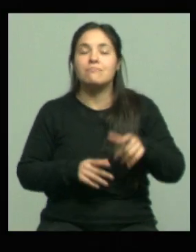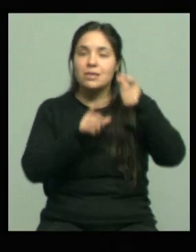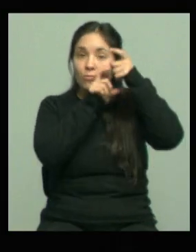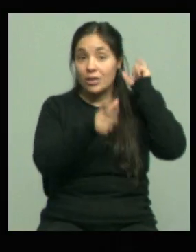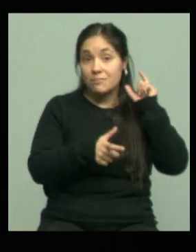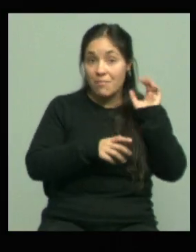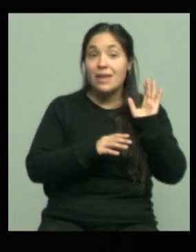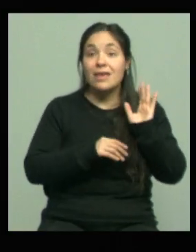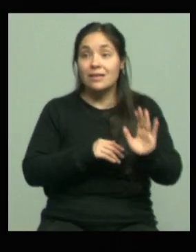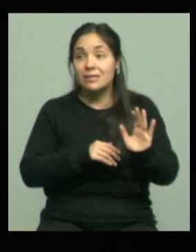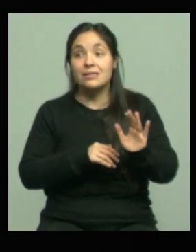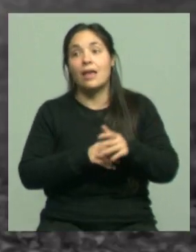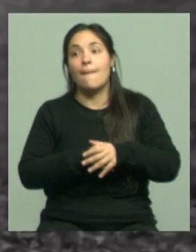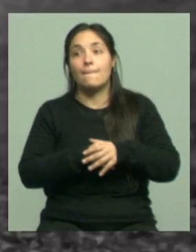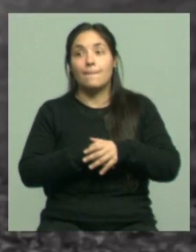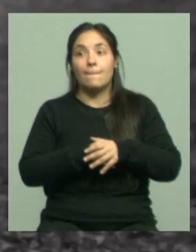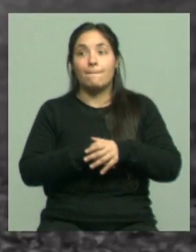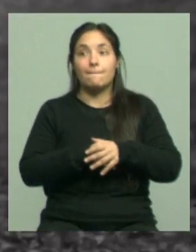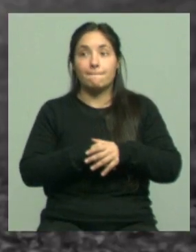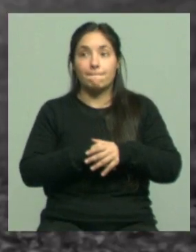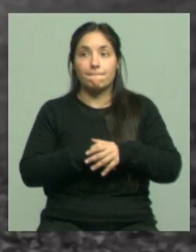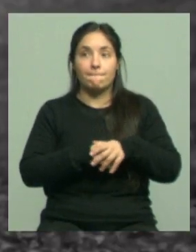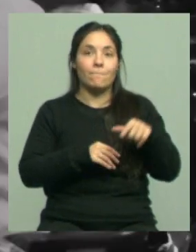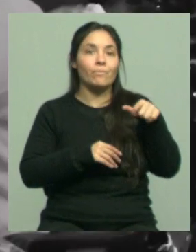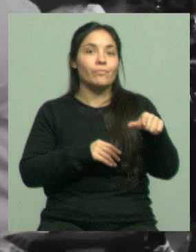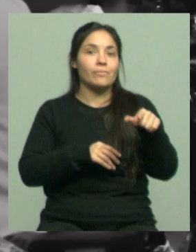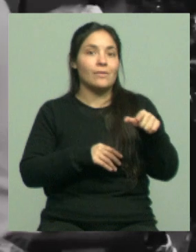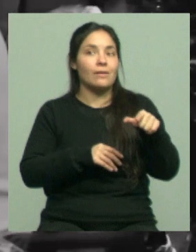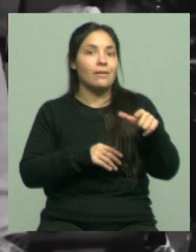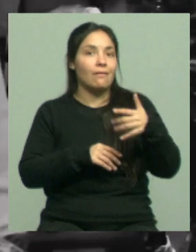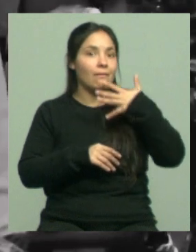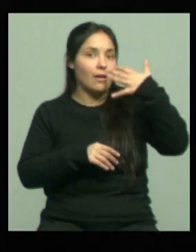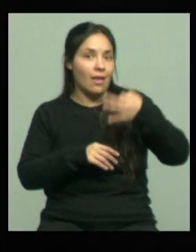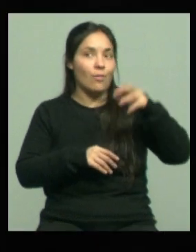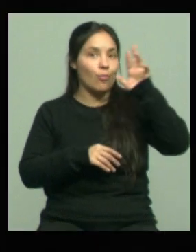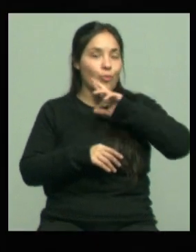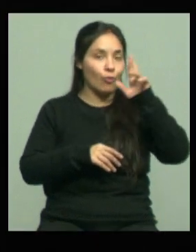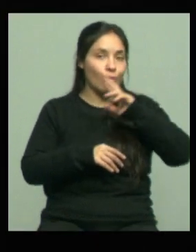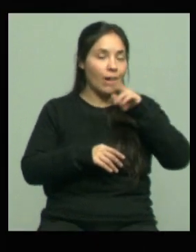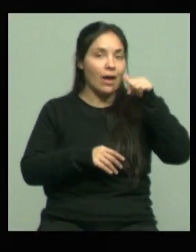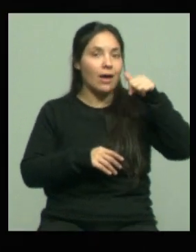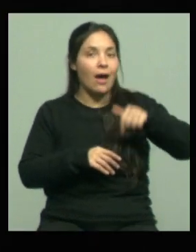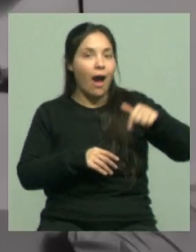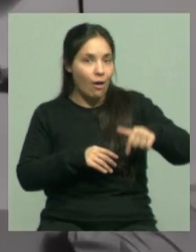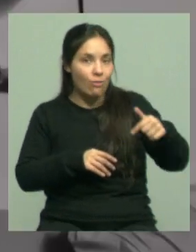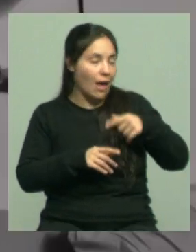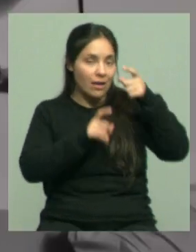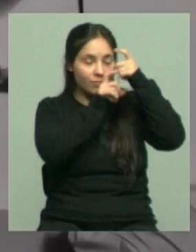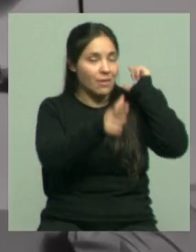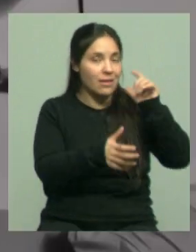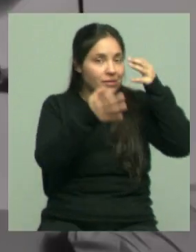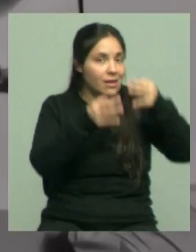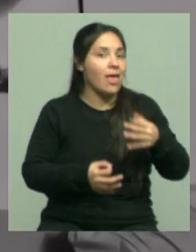que... para mí es mucho más también representativa de la experiencia femenina actual o de esa que Hollywood